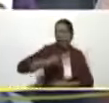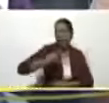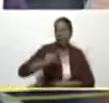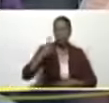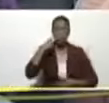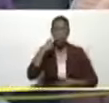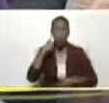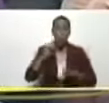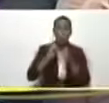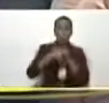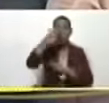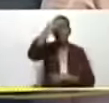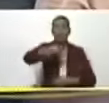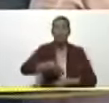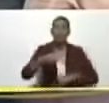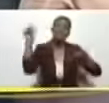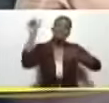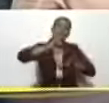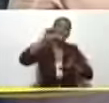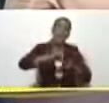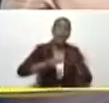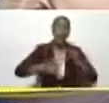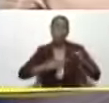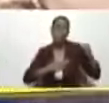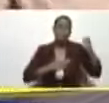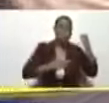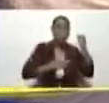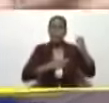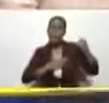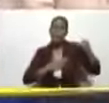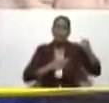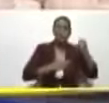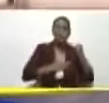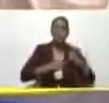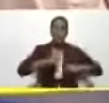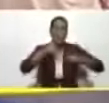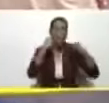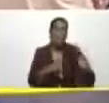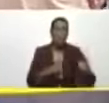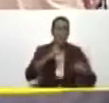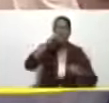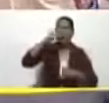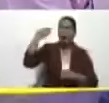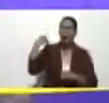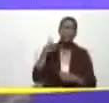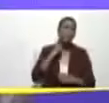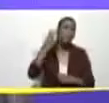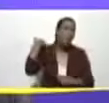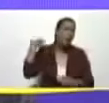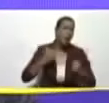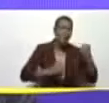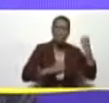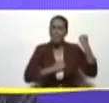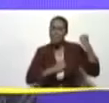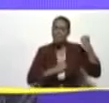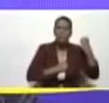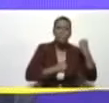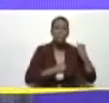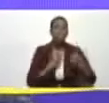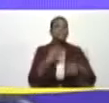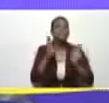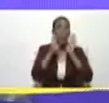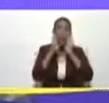y luego me volví salsero de la Salsa Brava de la salsa buena se la